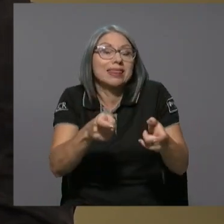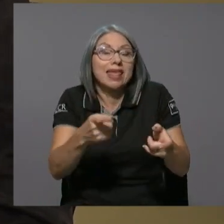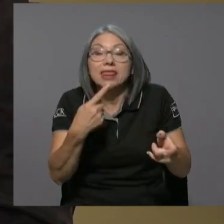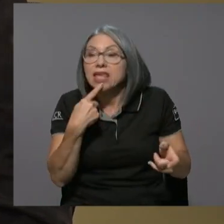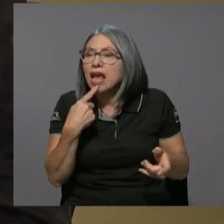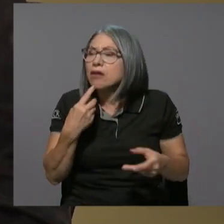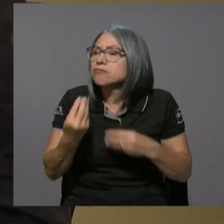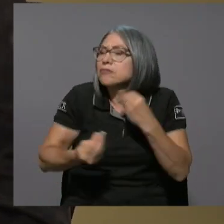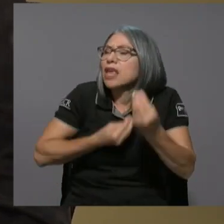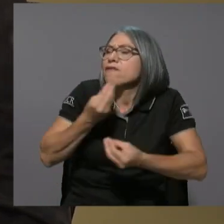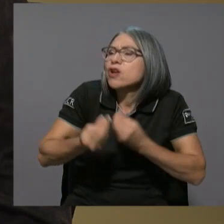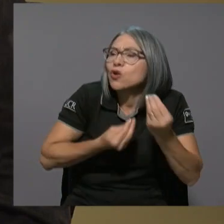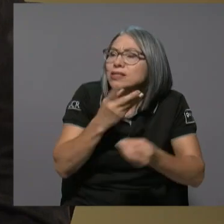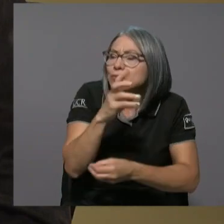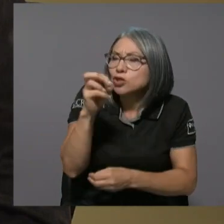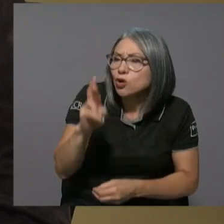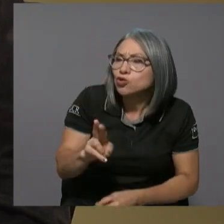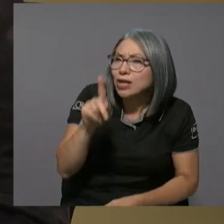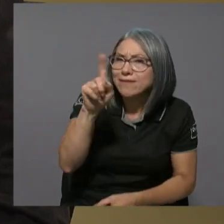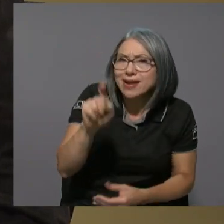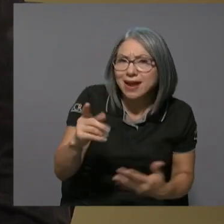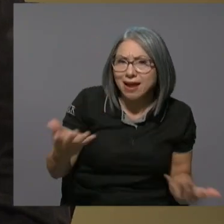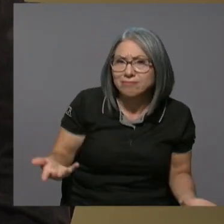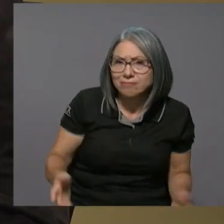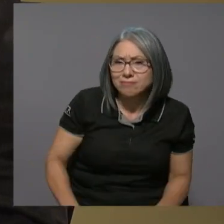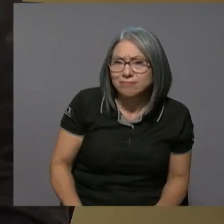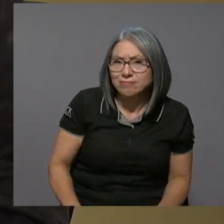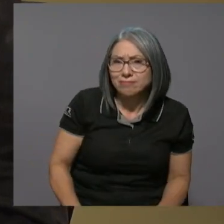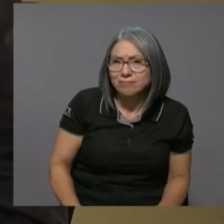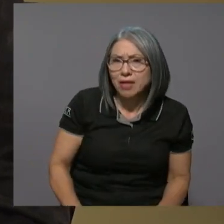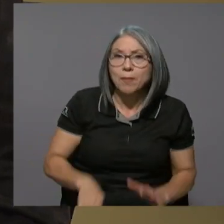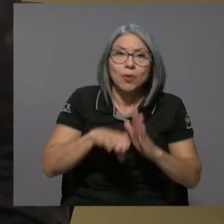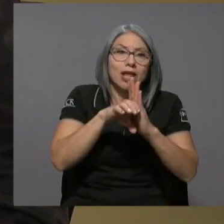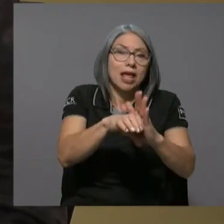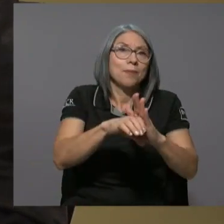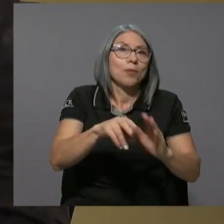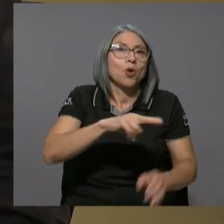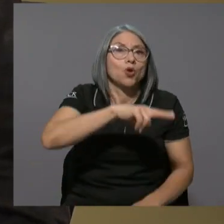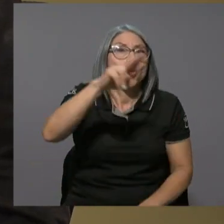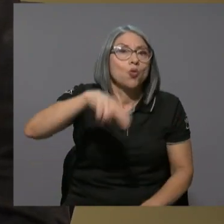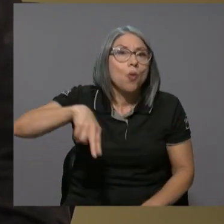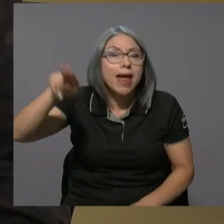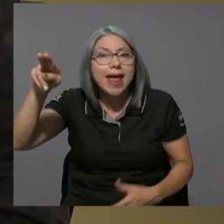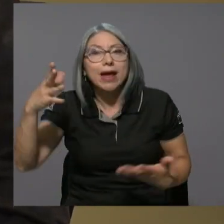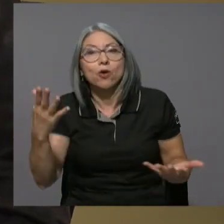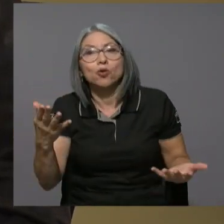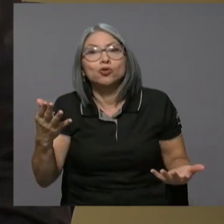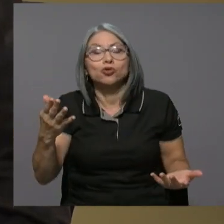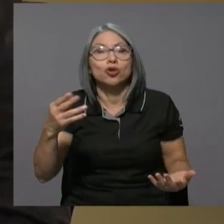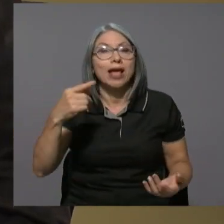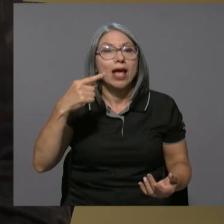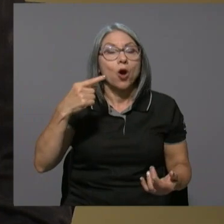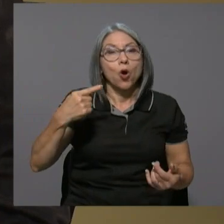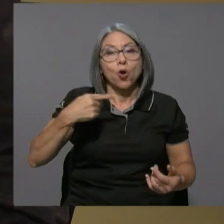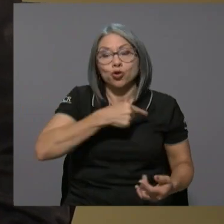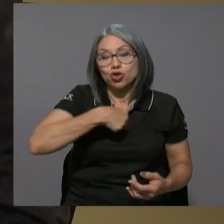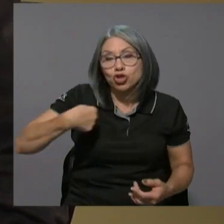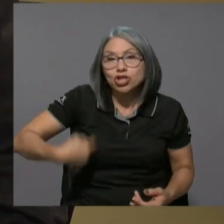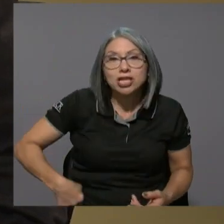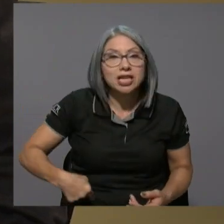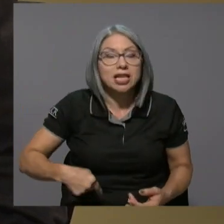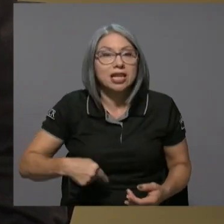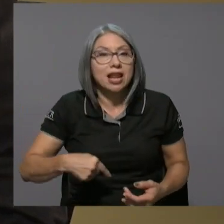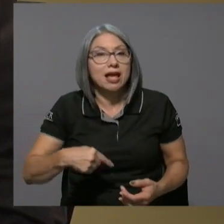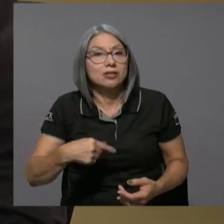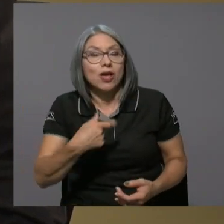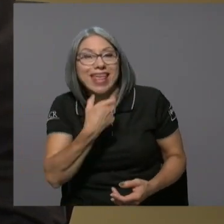Se preguntaban los noruegos o los chinos o los ingleses. Dimos una donación a